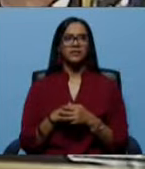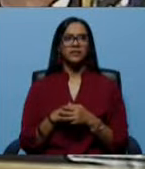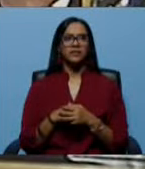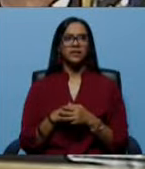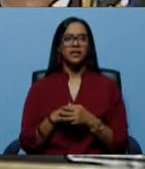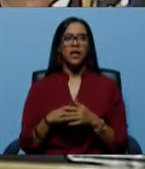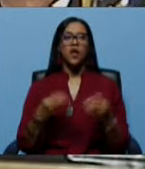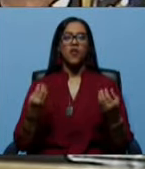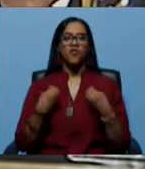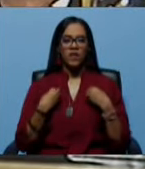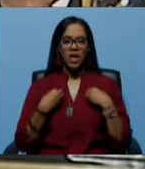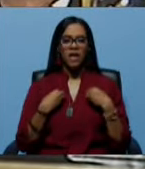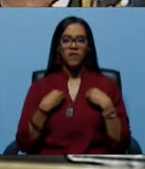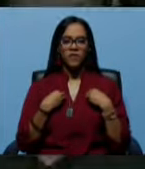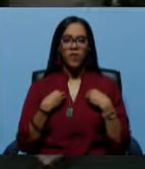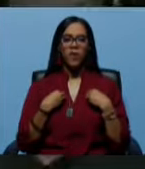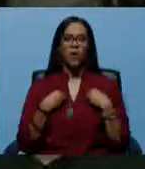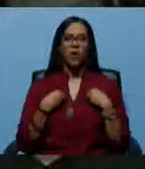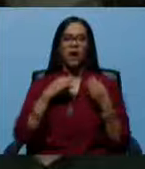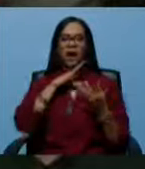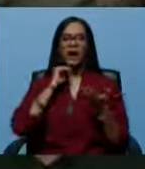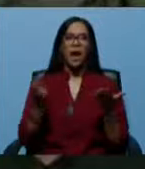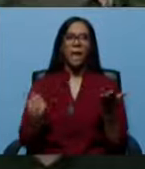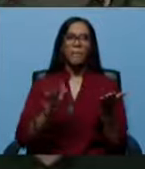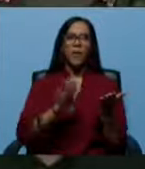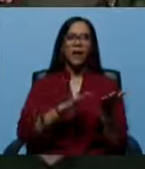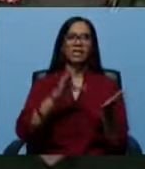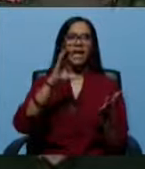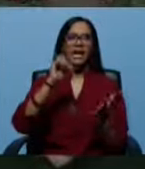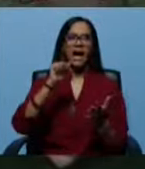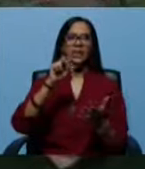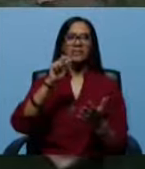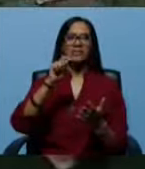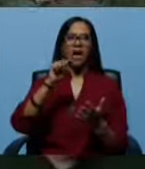Sobreviviente de la masacre de Cantaura.